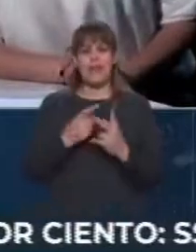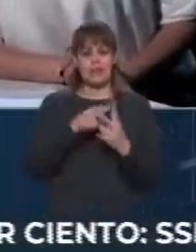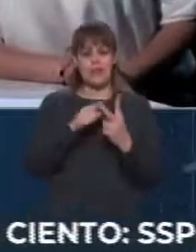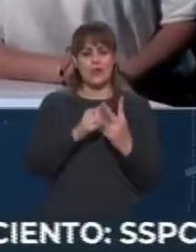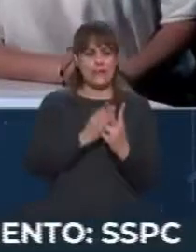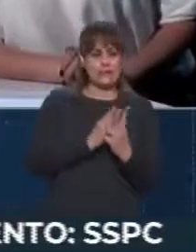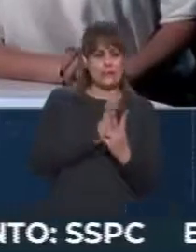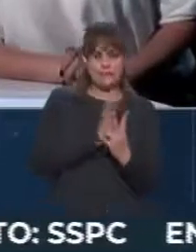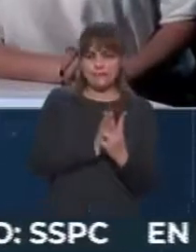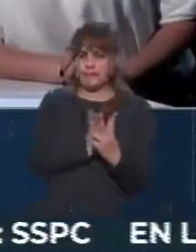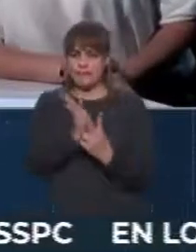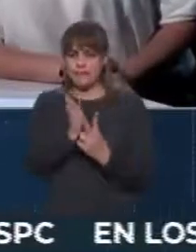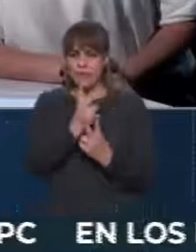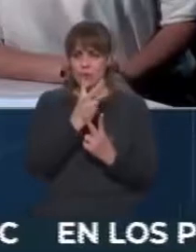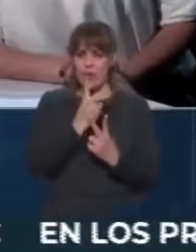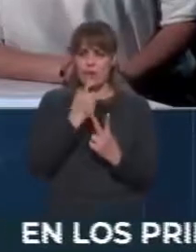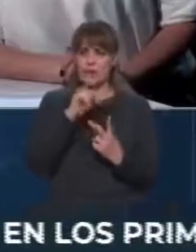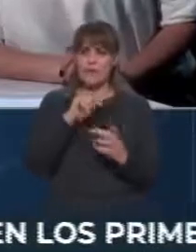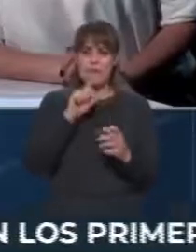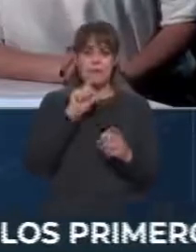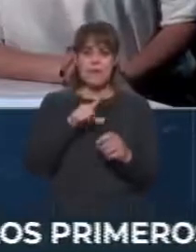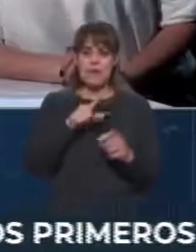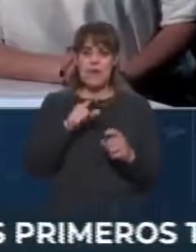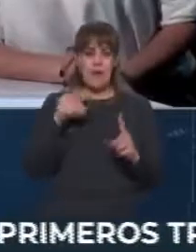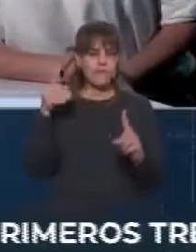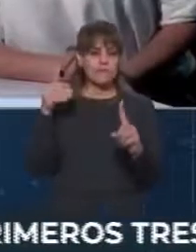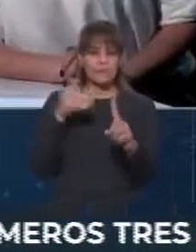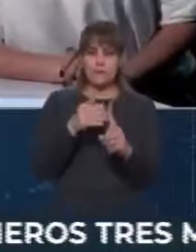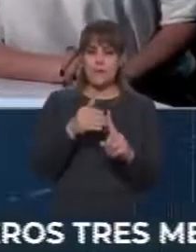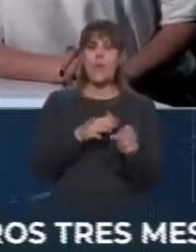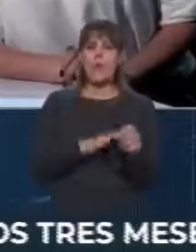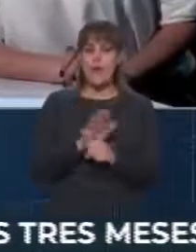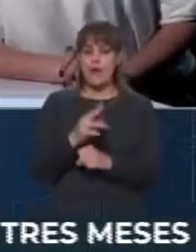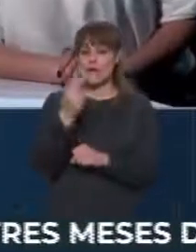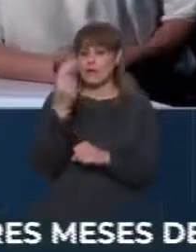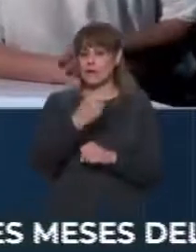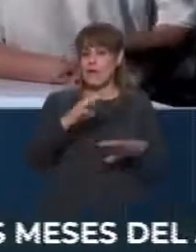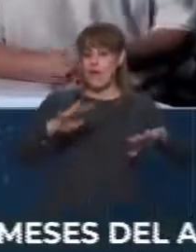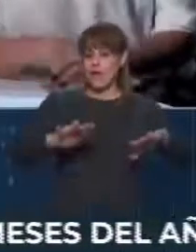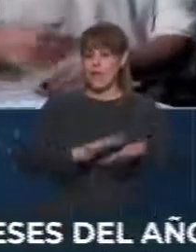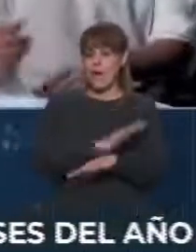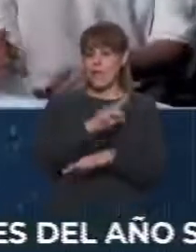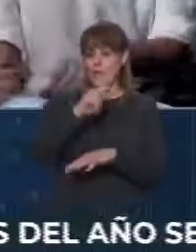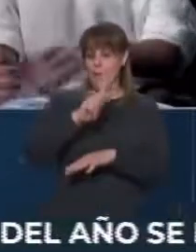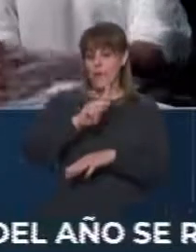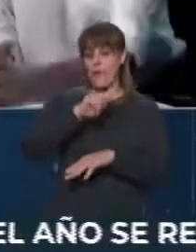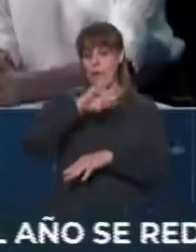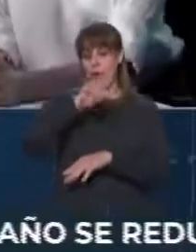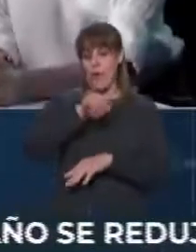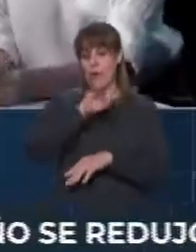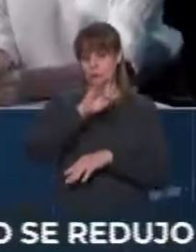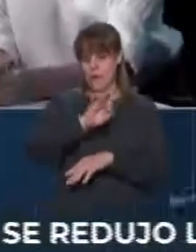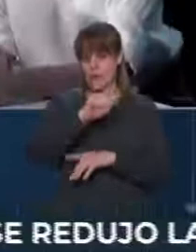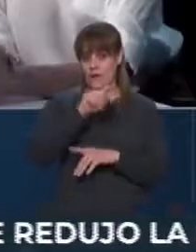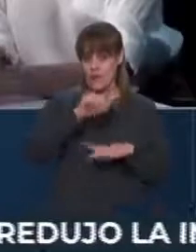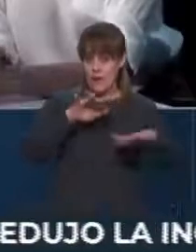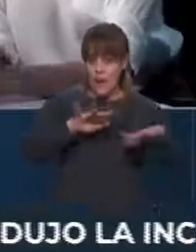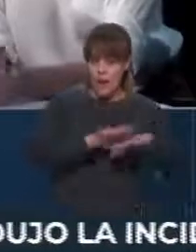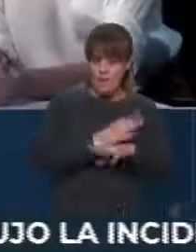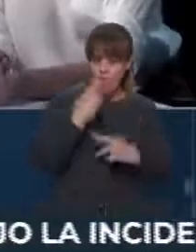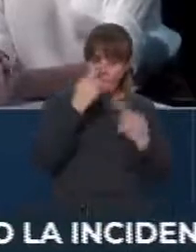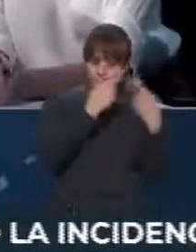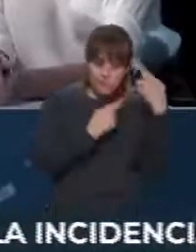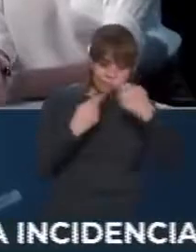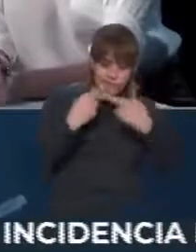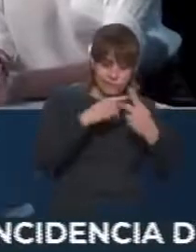en un camino que debe llevar al mismo destino. Por un lado, la necesidad de reformar al Poder Judicial, de darle una